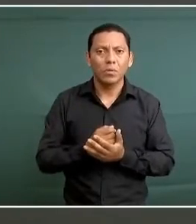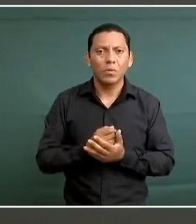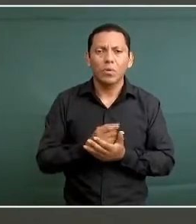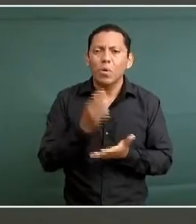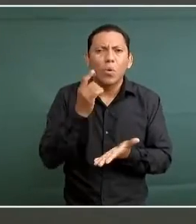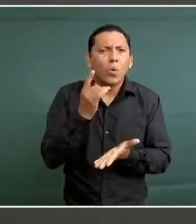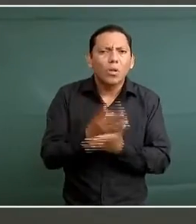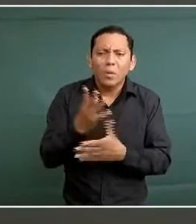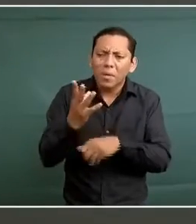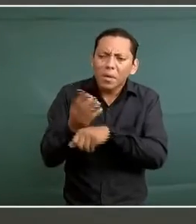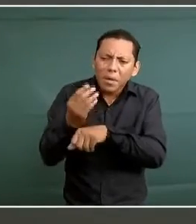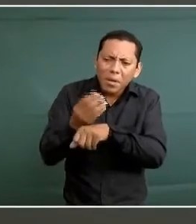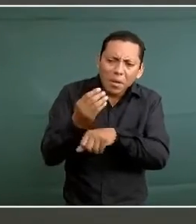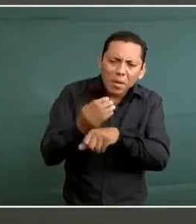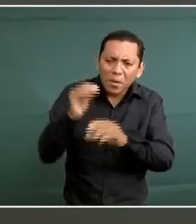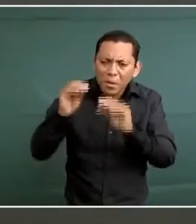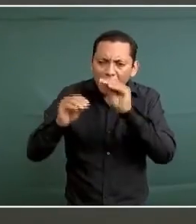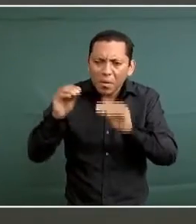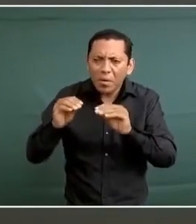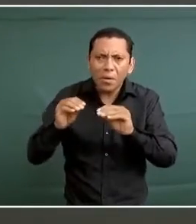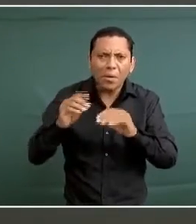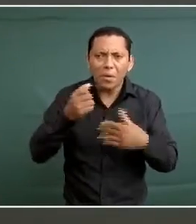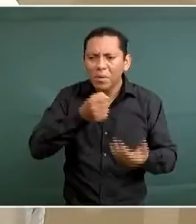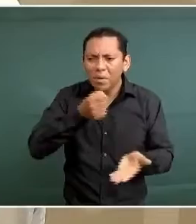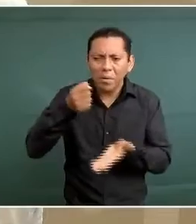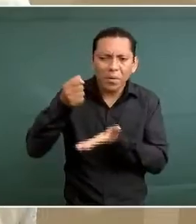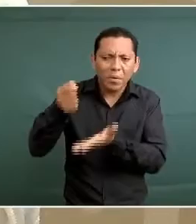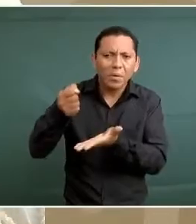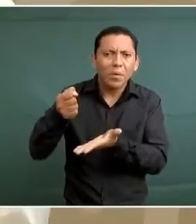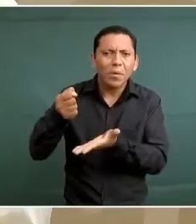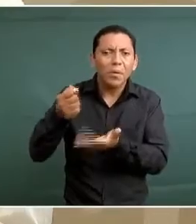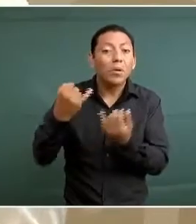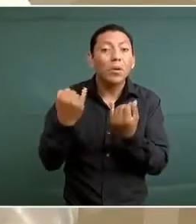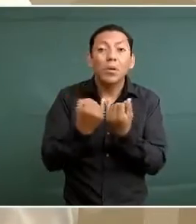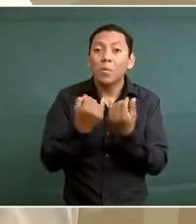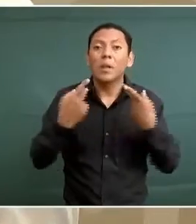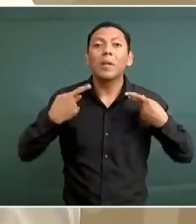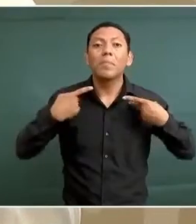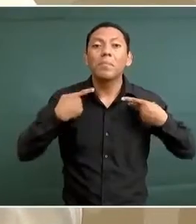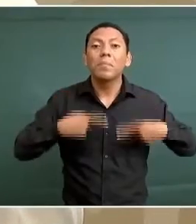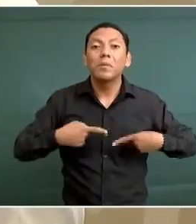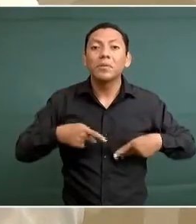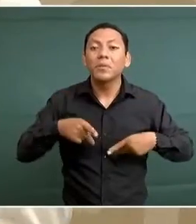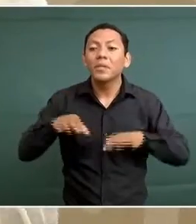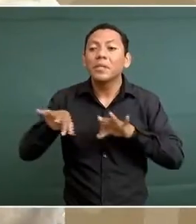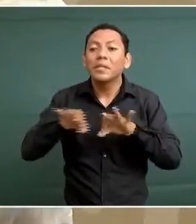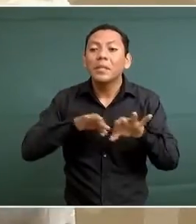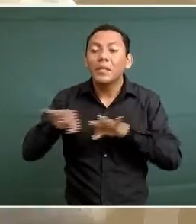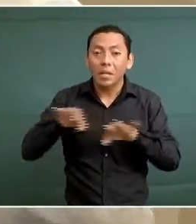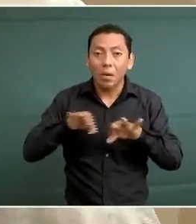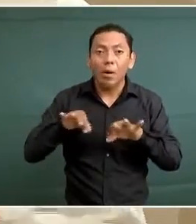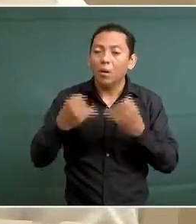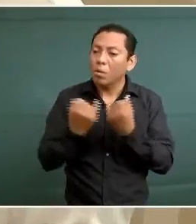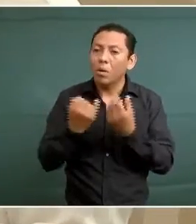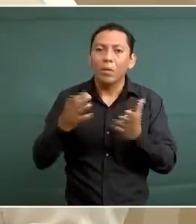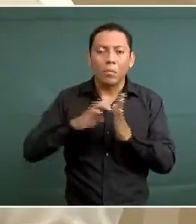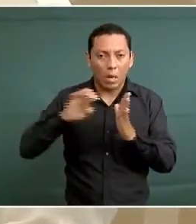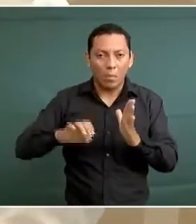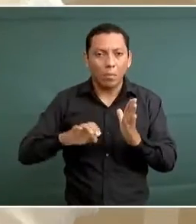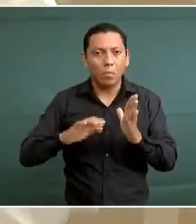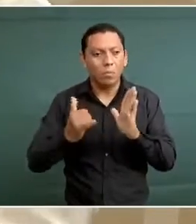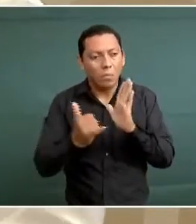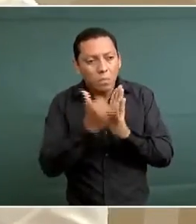la reparación de la escuela es el presupuesto son los empleos porque si se va a hacer una barda